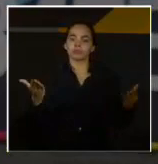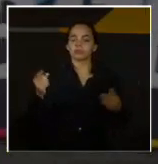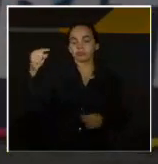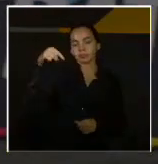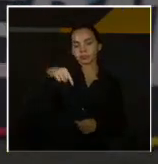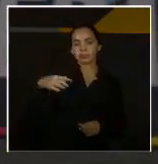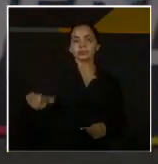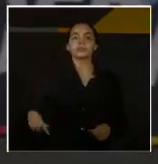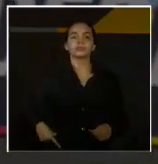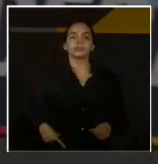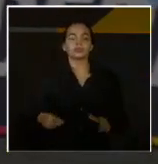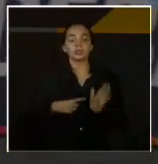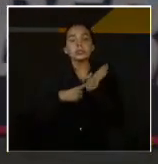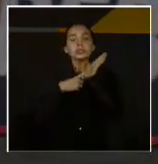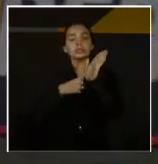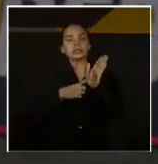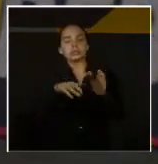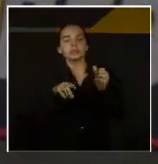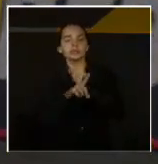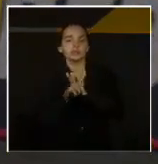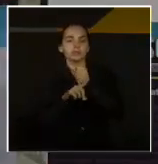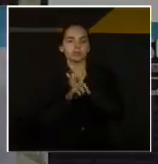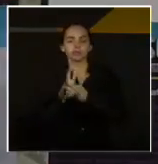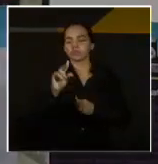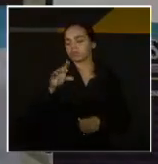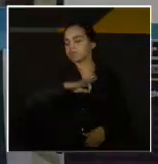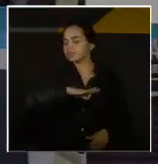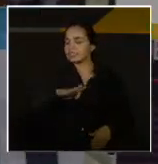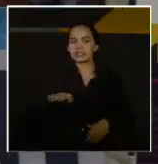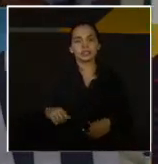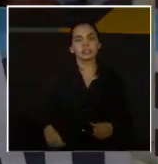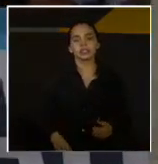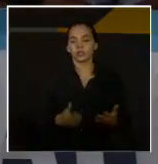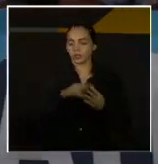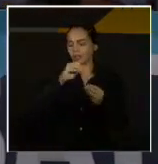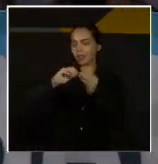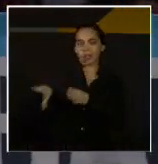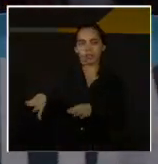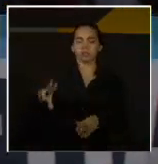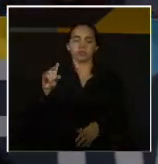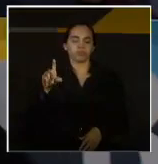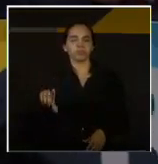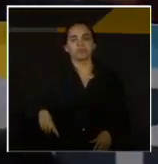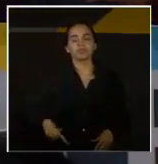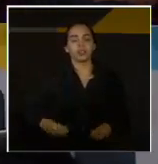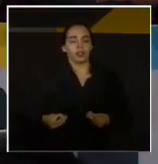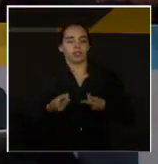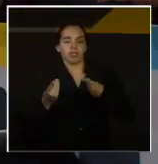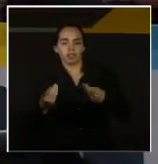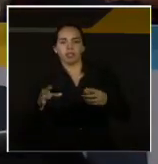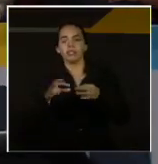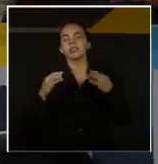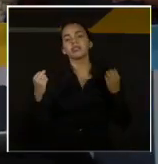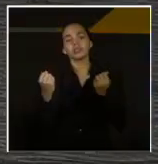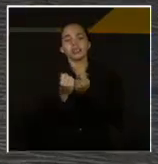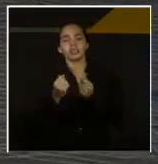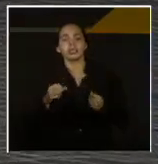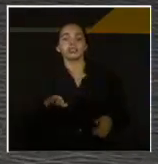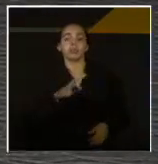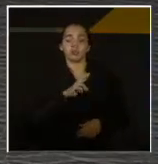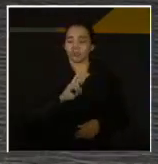gobierno tiene que encarar la problemática. El gobierno no puede hacerse a un lado o darle a las organizaciones civiles